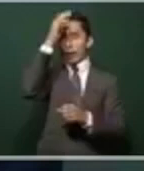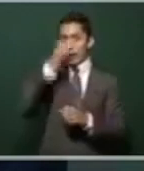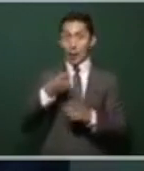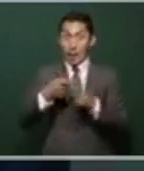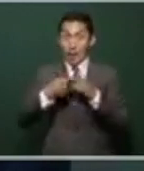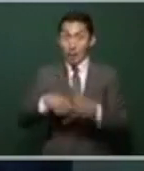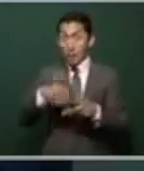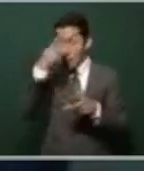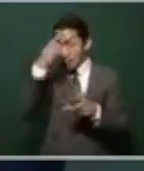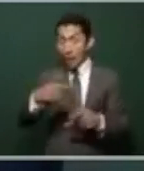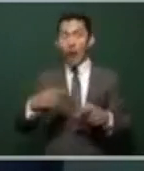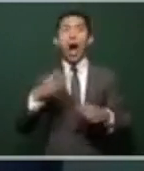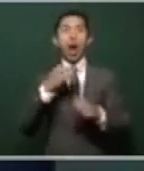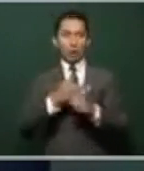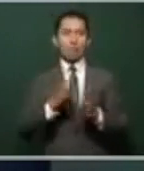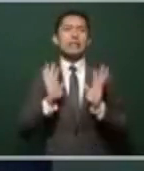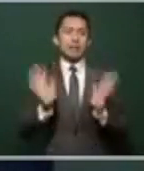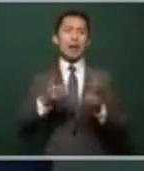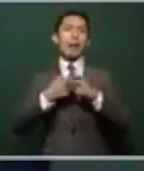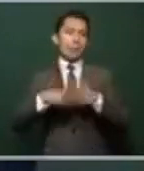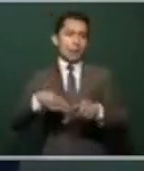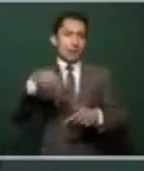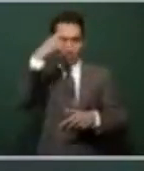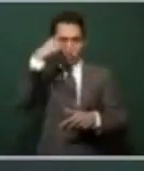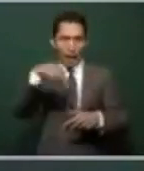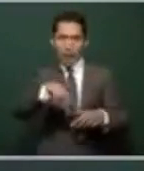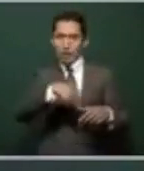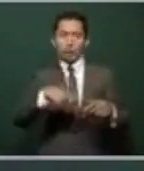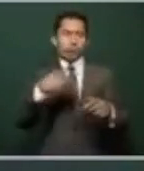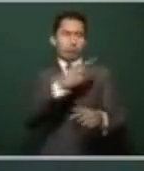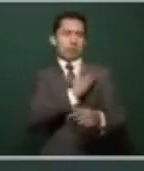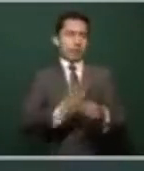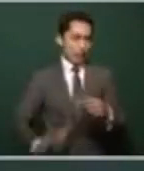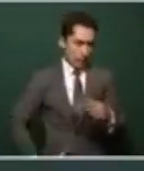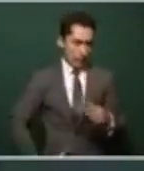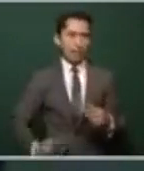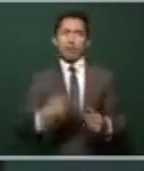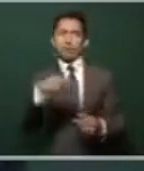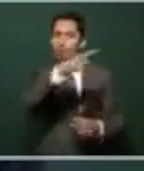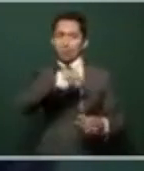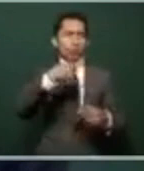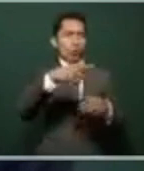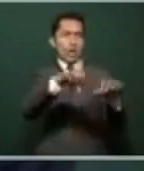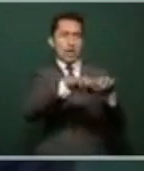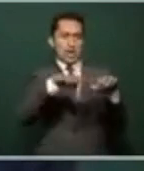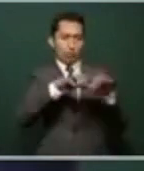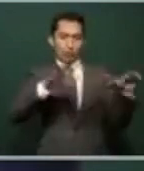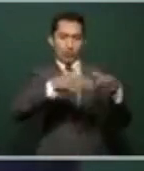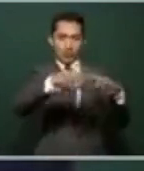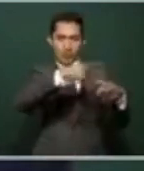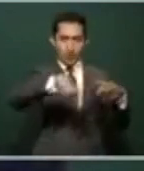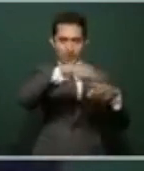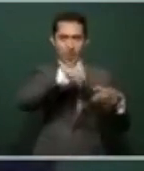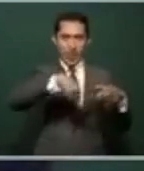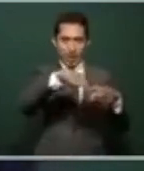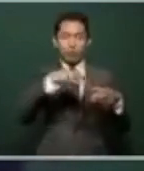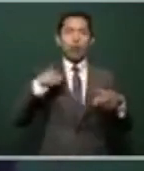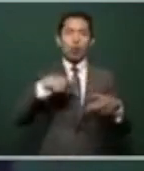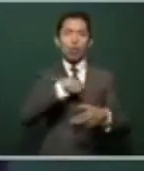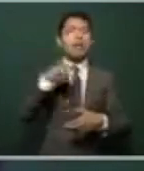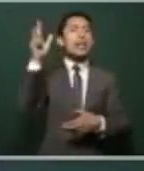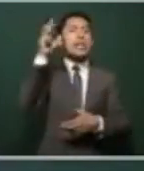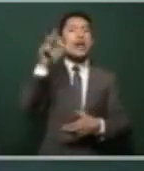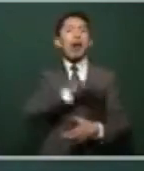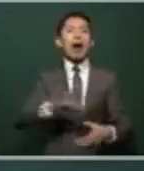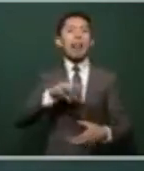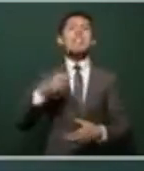al servicio, está el centro del gobierno de la República, del presidente y de todo su equipo de trabajo. Hidalgo se quiere convertir